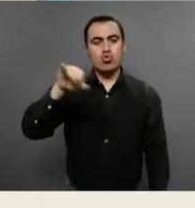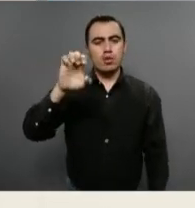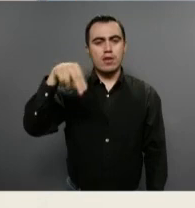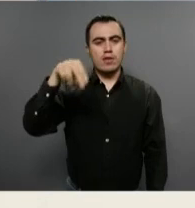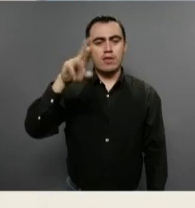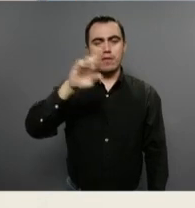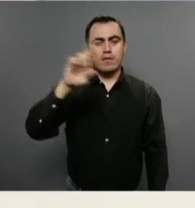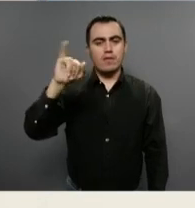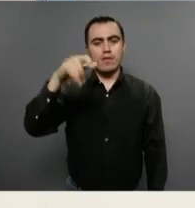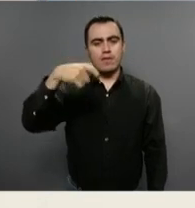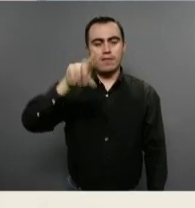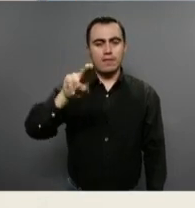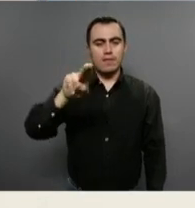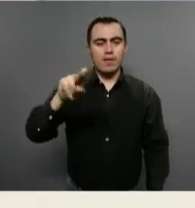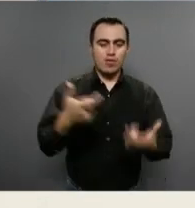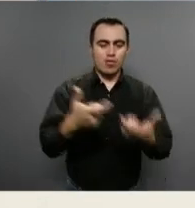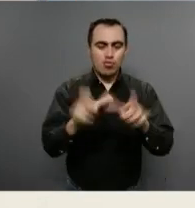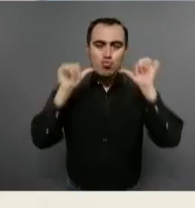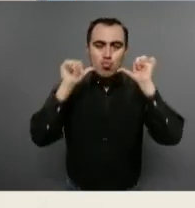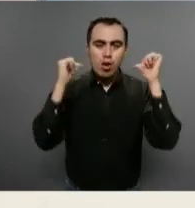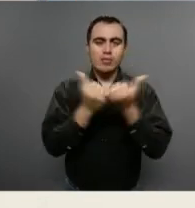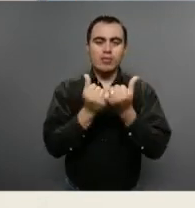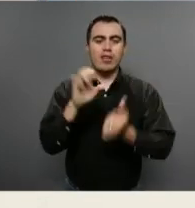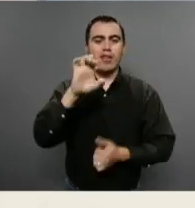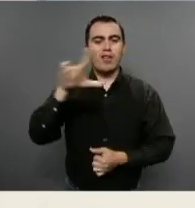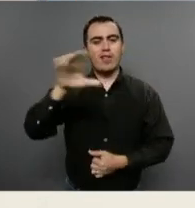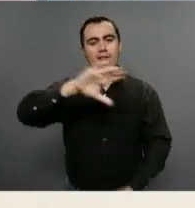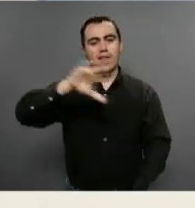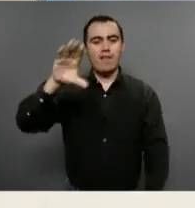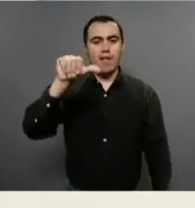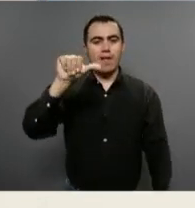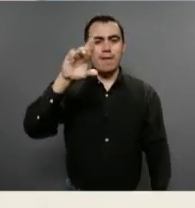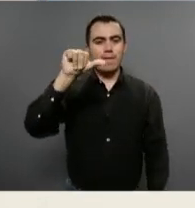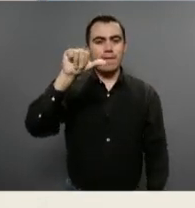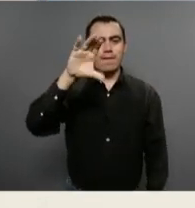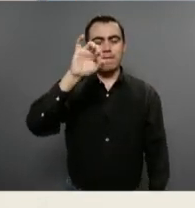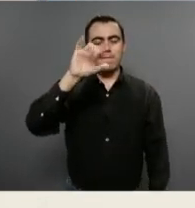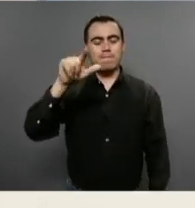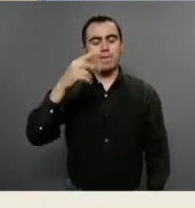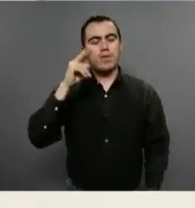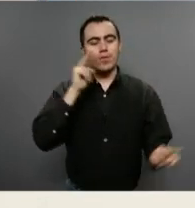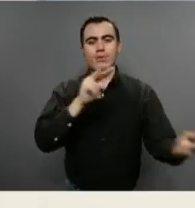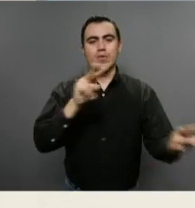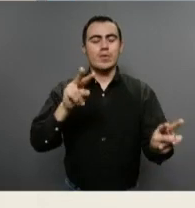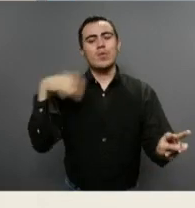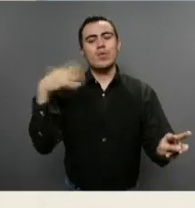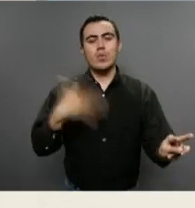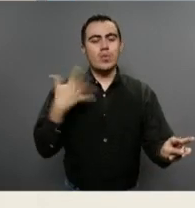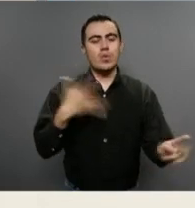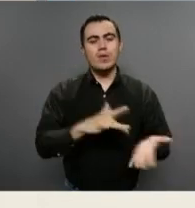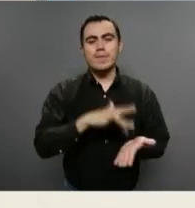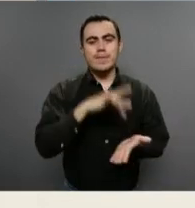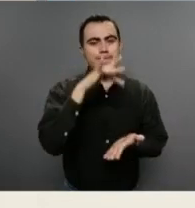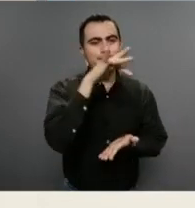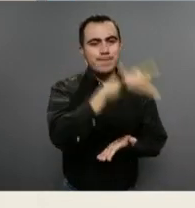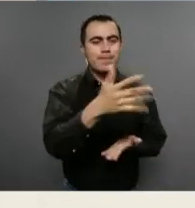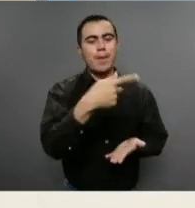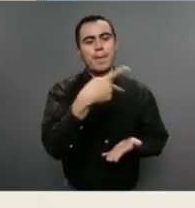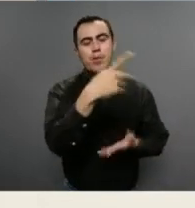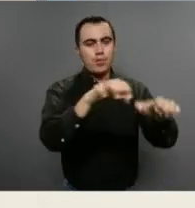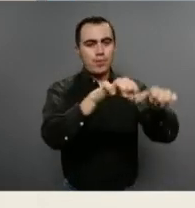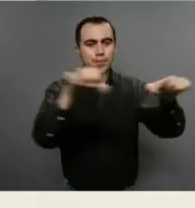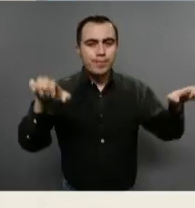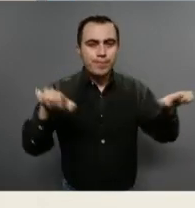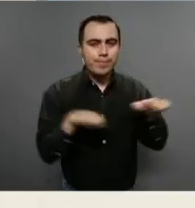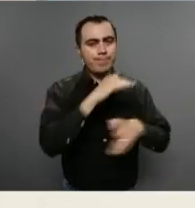Caracol. No puedo sino agradecer lo que están haciendo, felicitar a tu equipo,